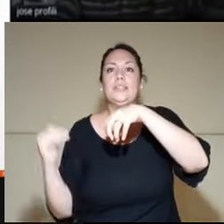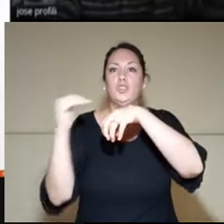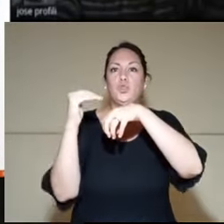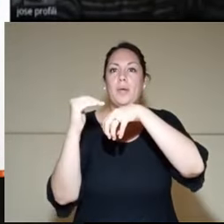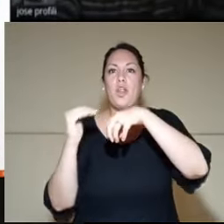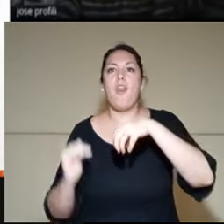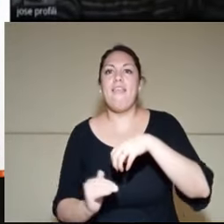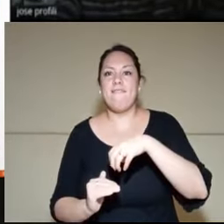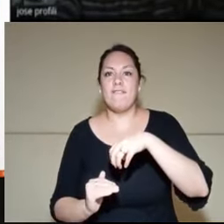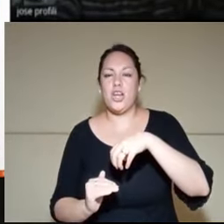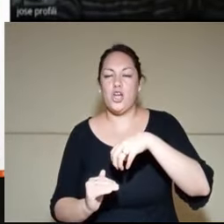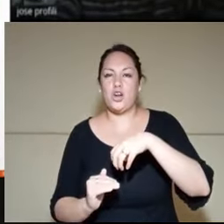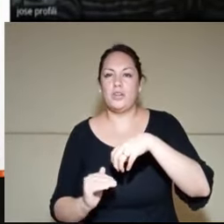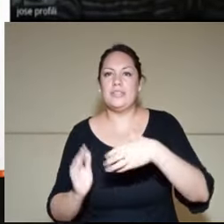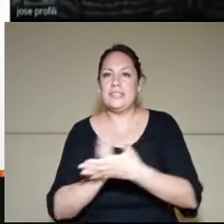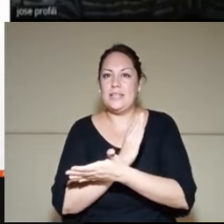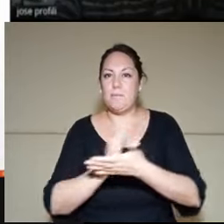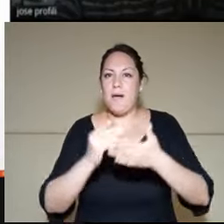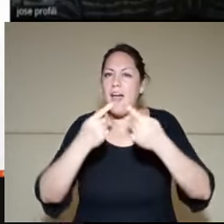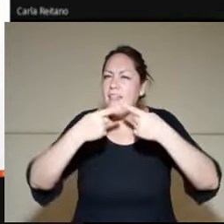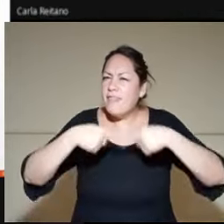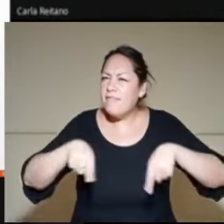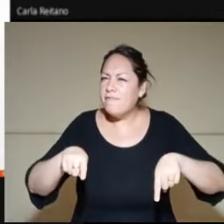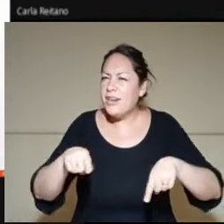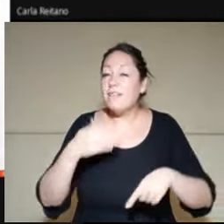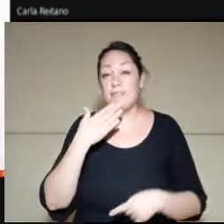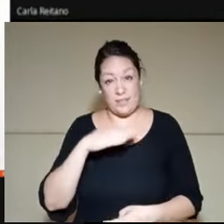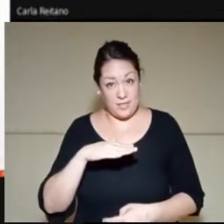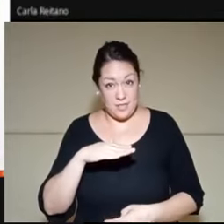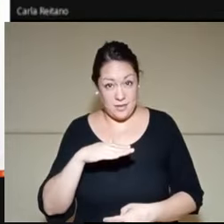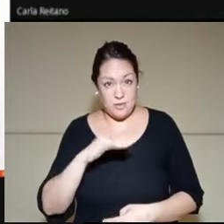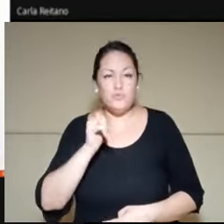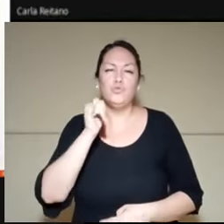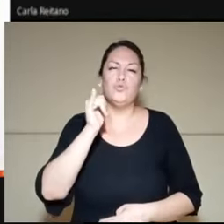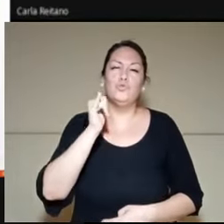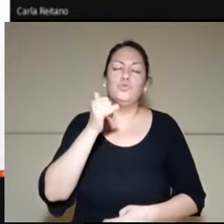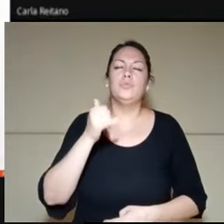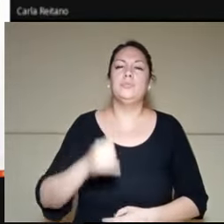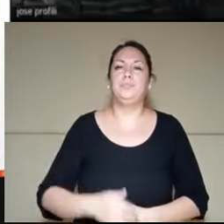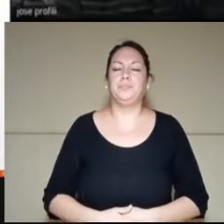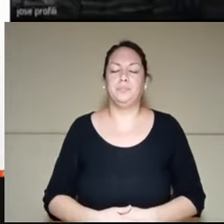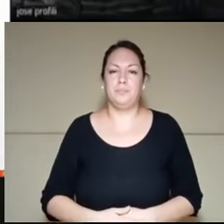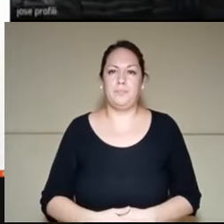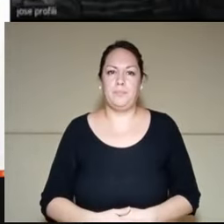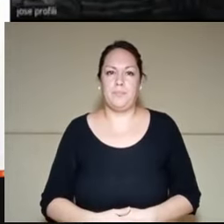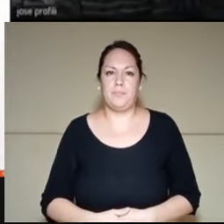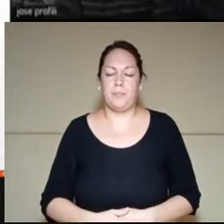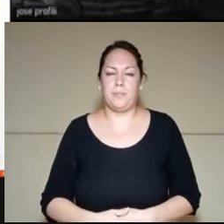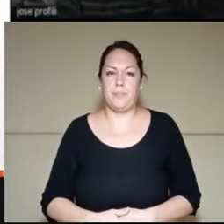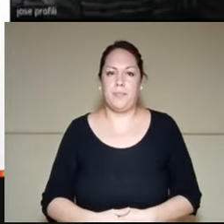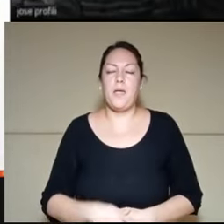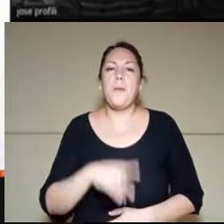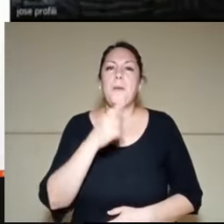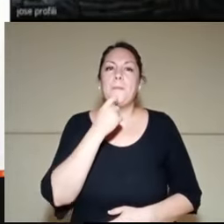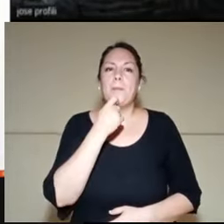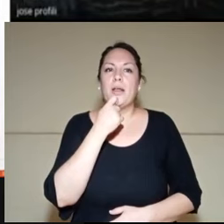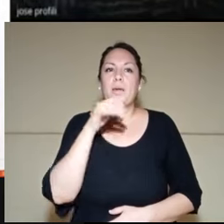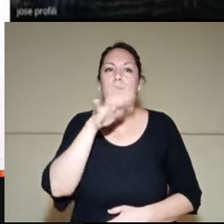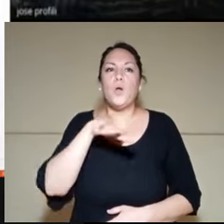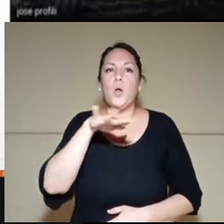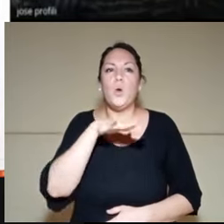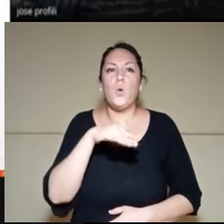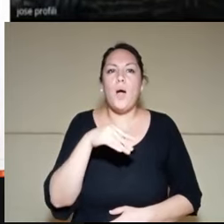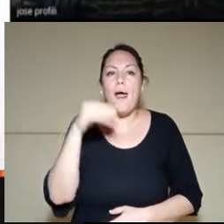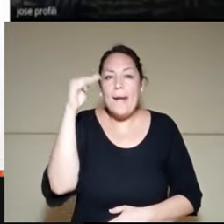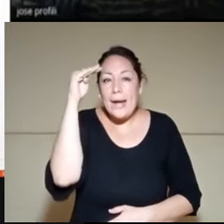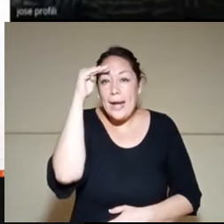inferior. ¿Se entiende? Bien, ahora sí. Sí, sí. Pero ¿qué pasa? Si yo me quiero, suponerte,